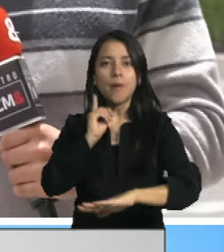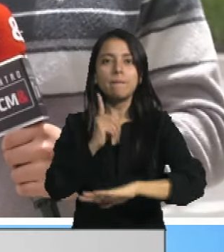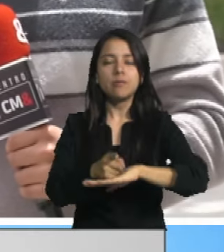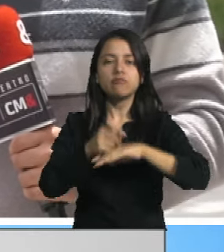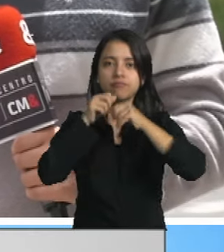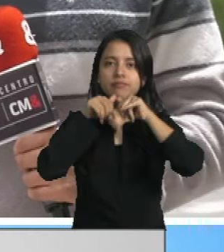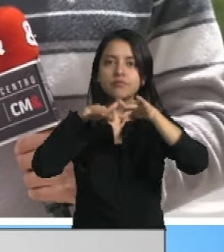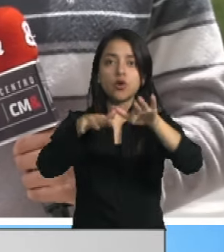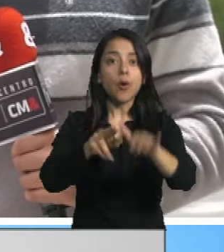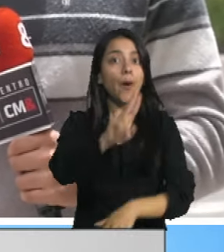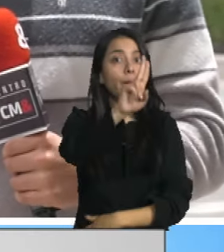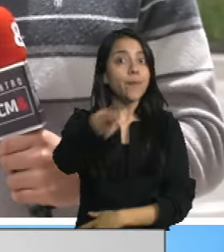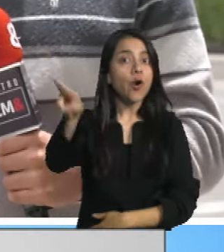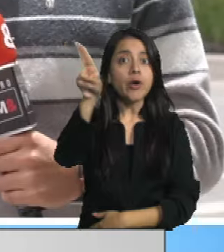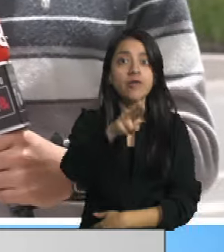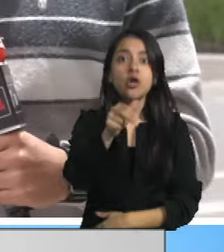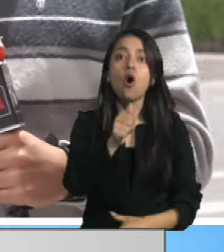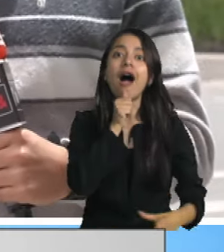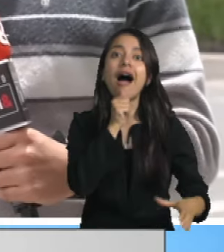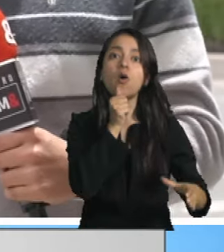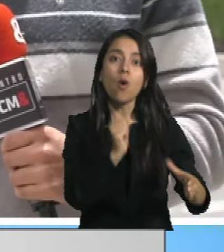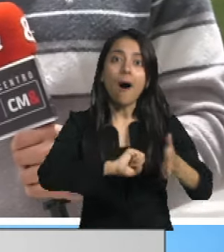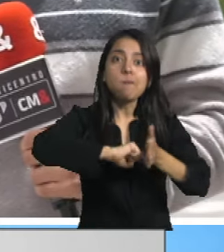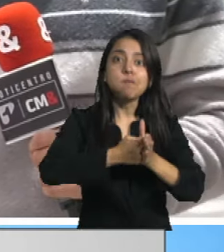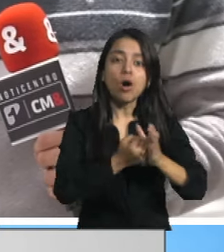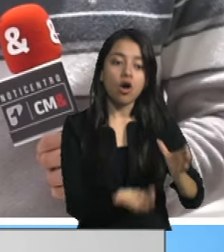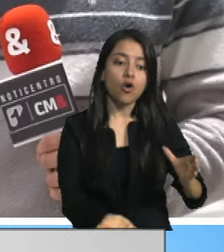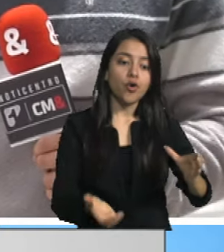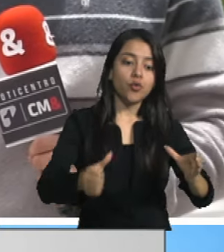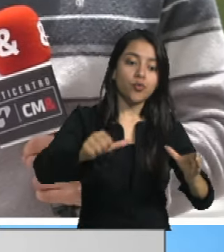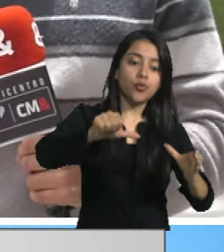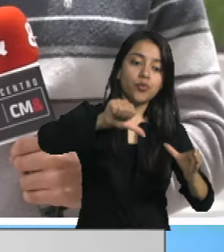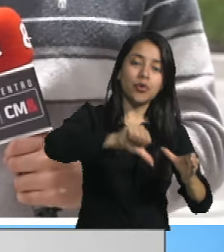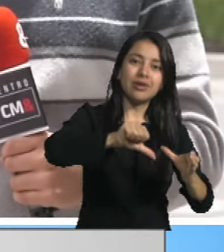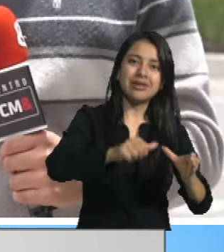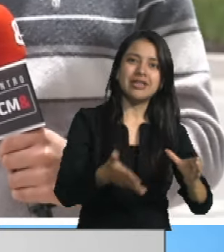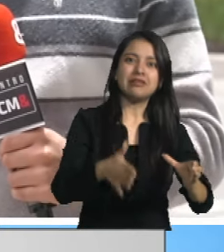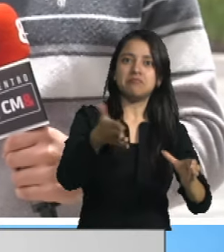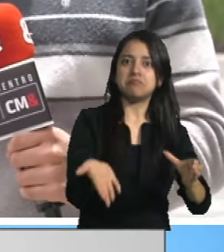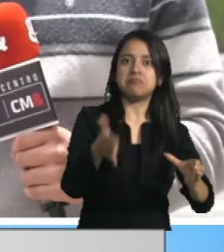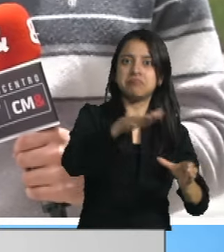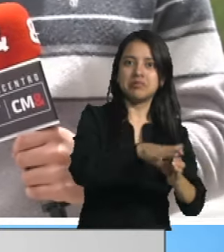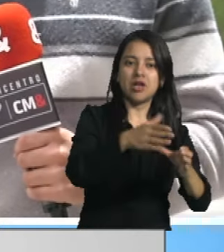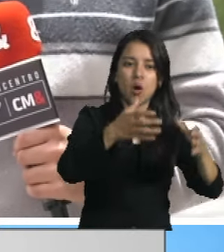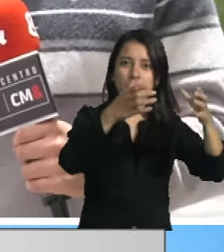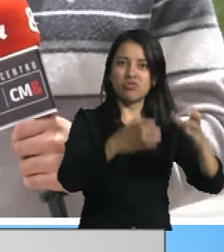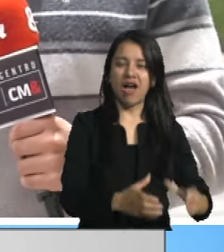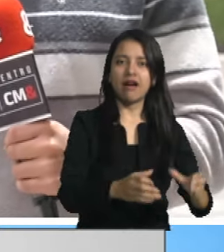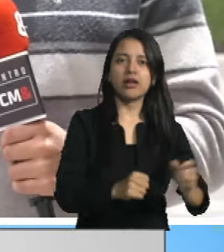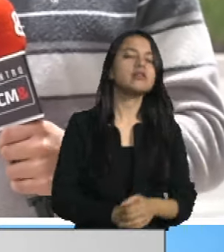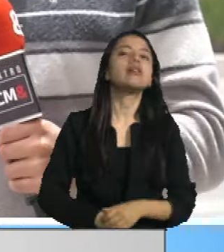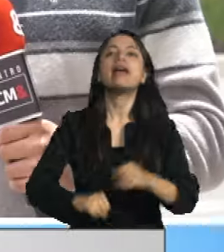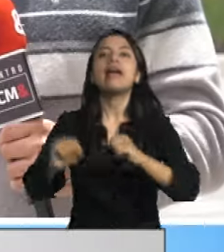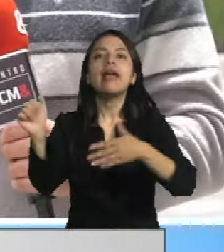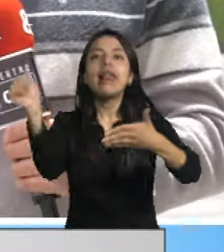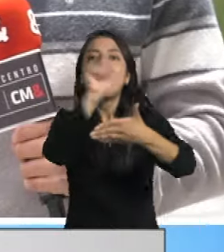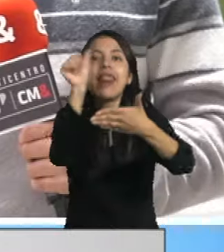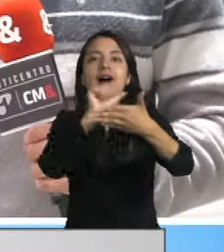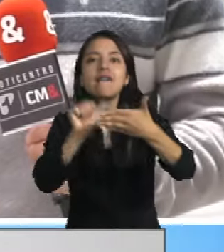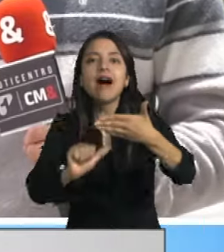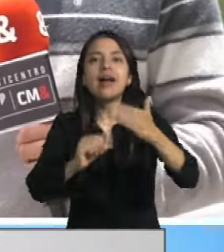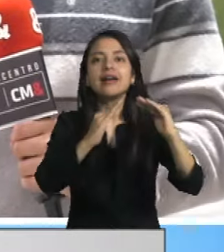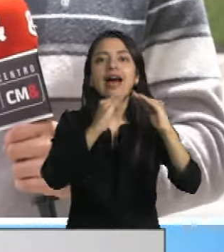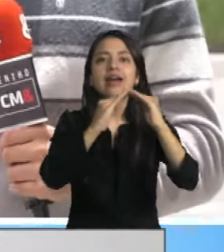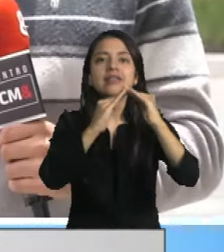completamente prohibido llenar tanques, lavar fachadas, regar plantas con agua potable. Ese decreto se va a expedir de la mano del inicio de